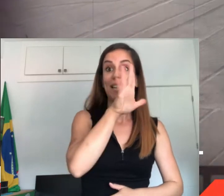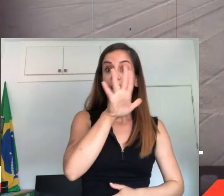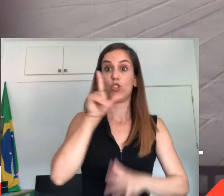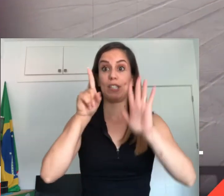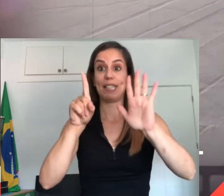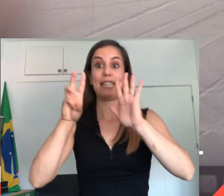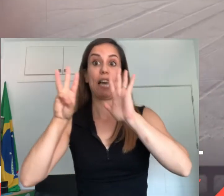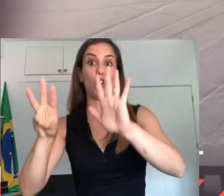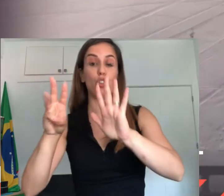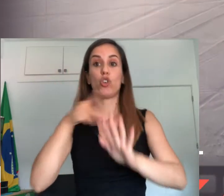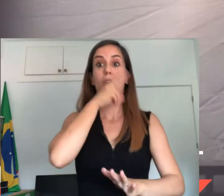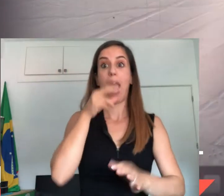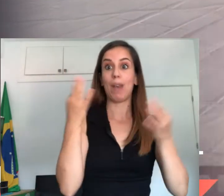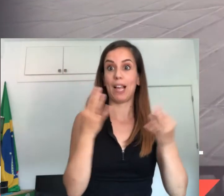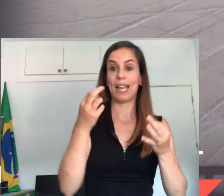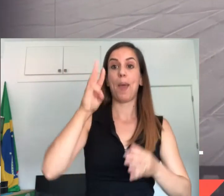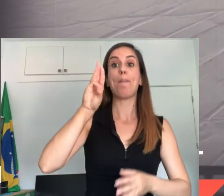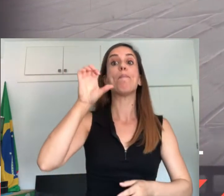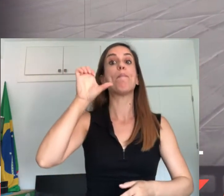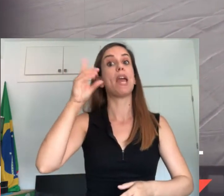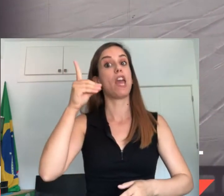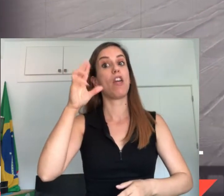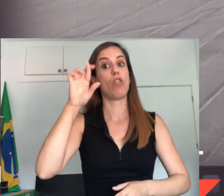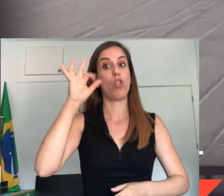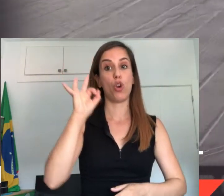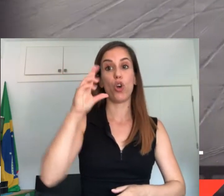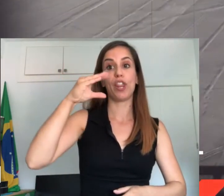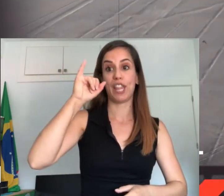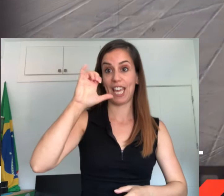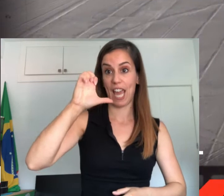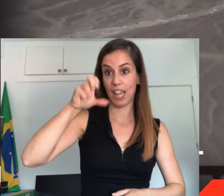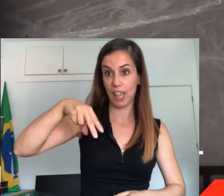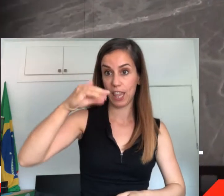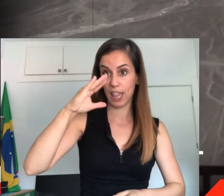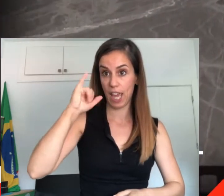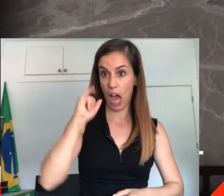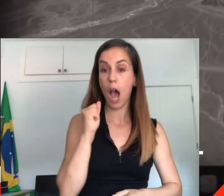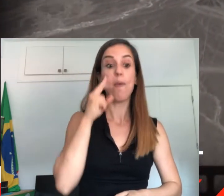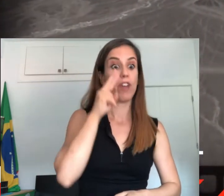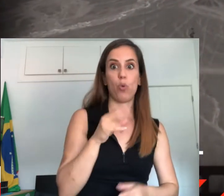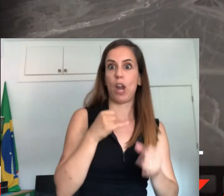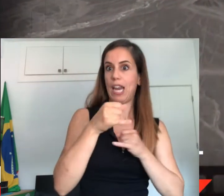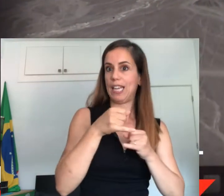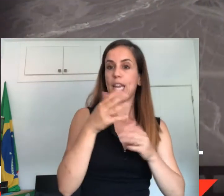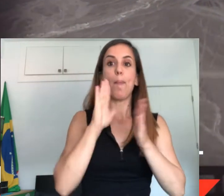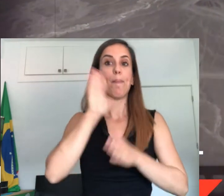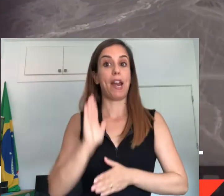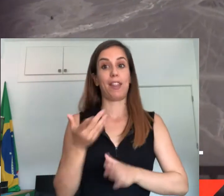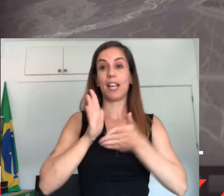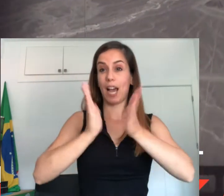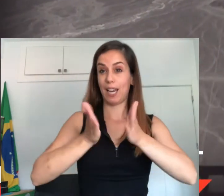el explorador Pedro Cieza de León dice que ha visto unas líneas, y él habla de unas carreteras. Pero quien empieza a